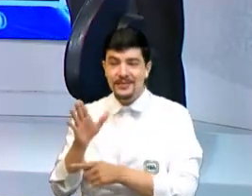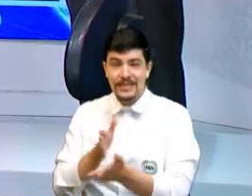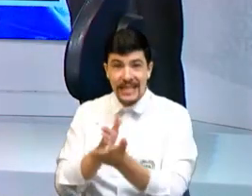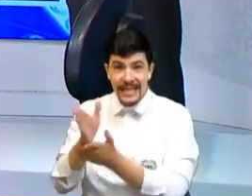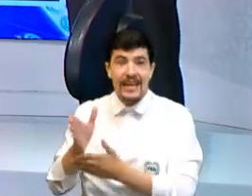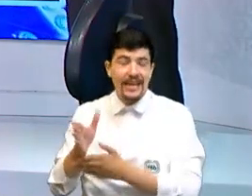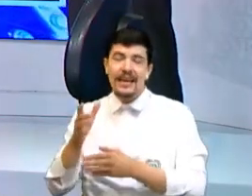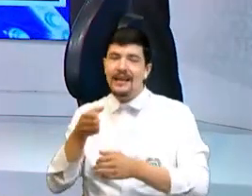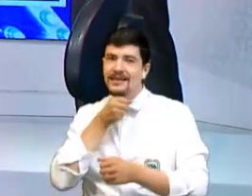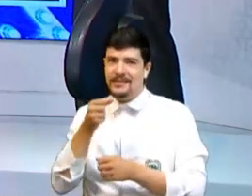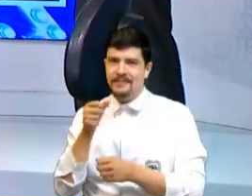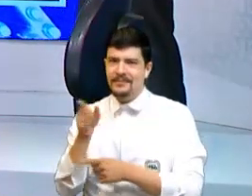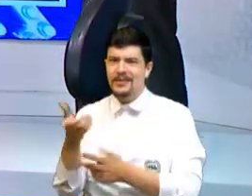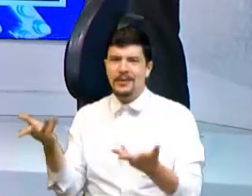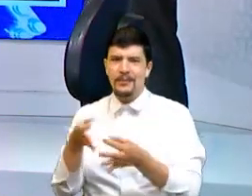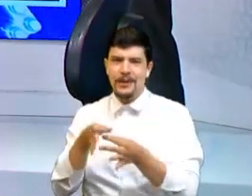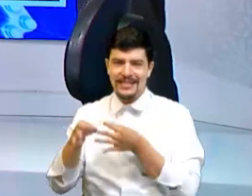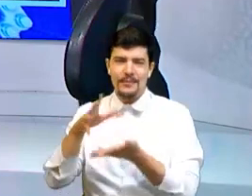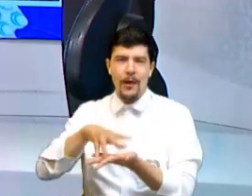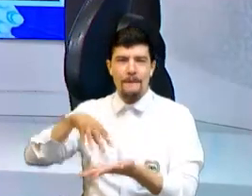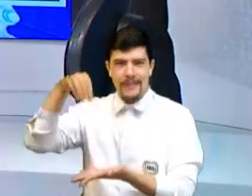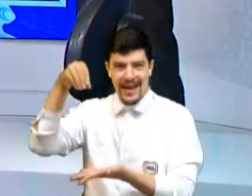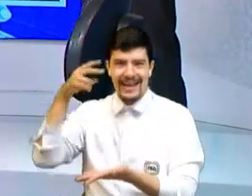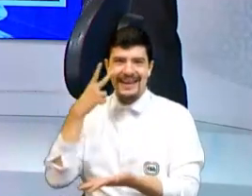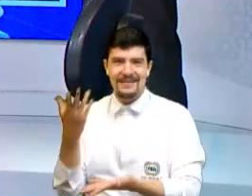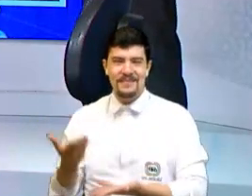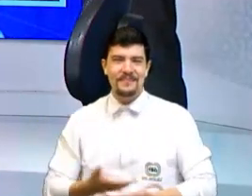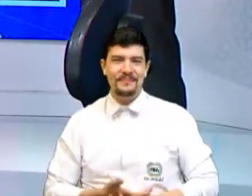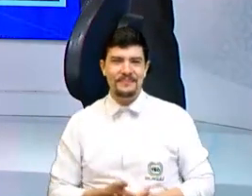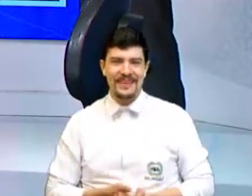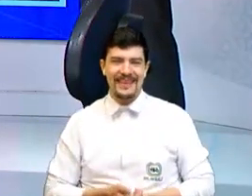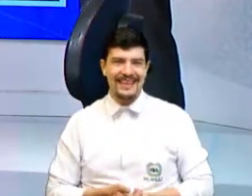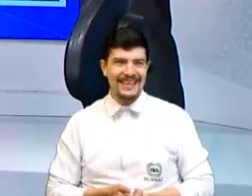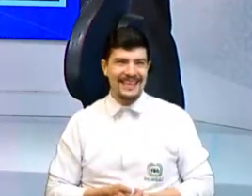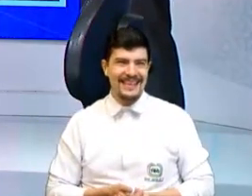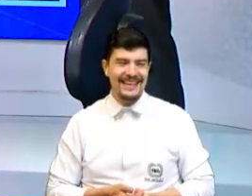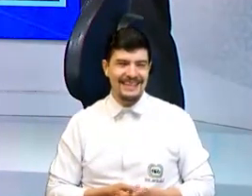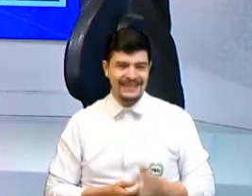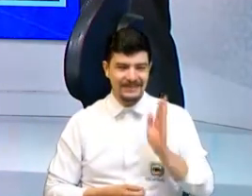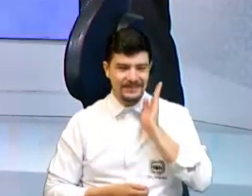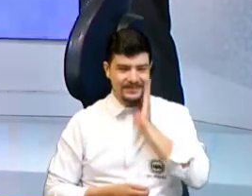realizan. Joana Adarme tiene toda la información a esta hora. Muy buenas tardes.